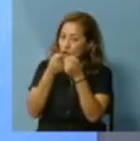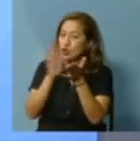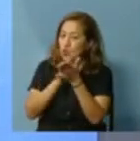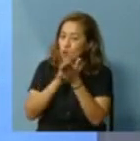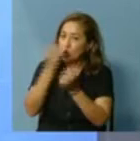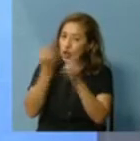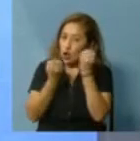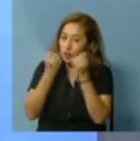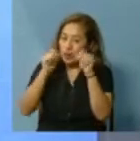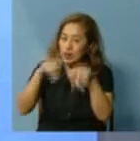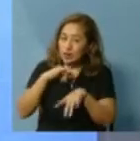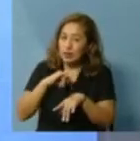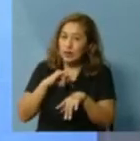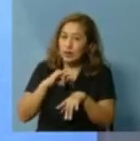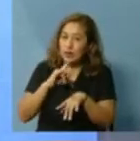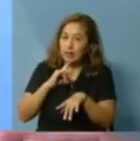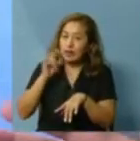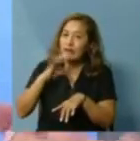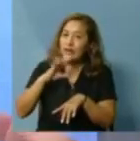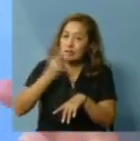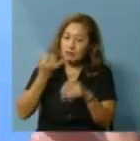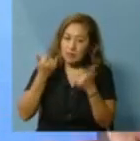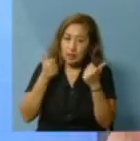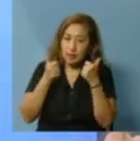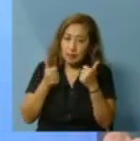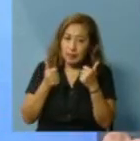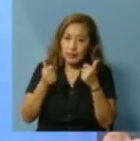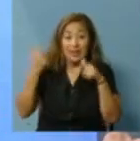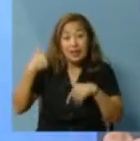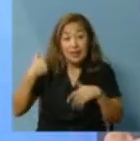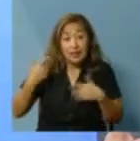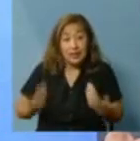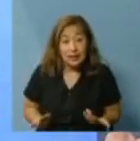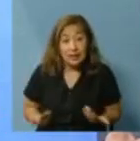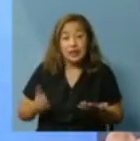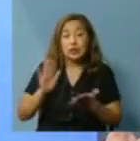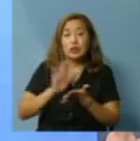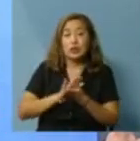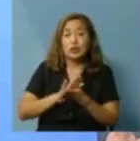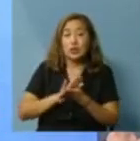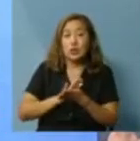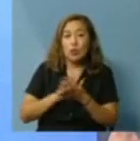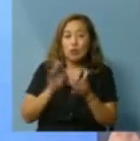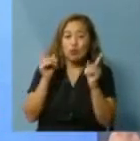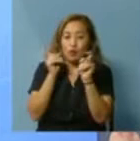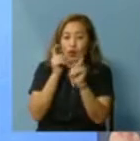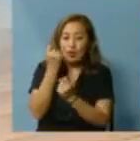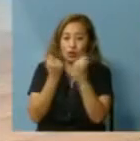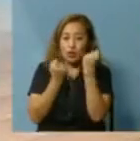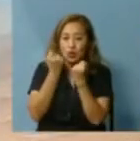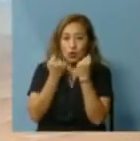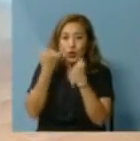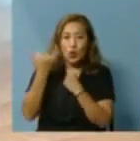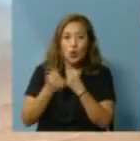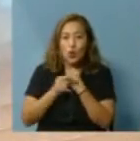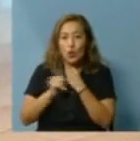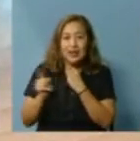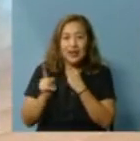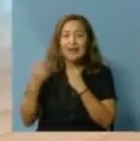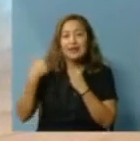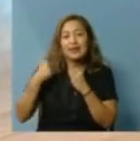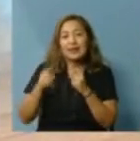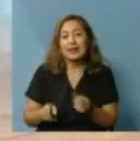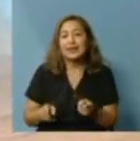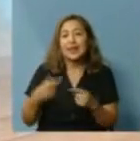situación económica y financiera que tiene el país no es cierto que un problema económico que tiene que tiene el país